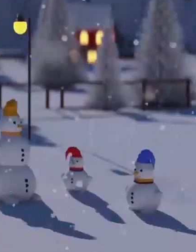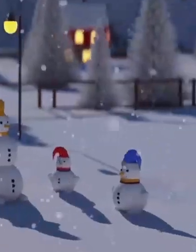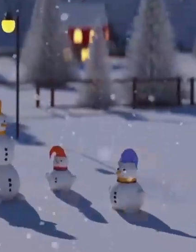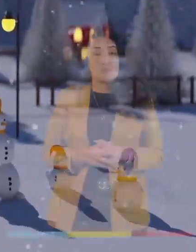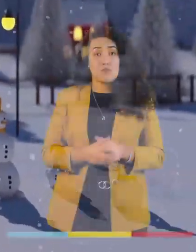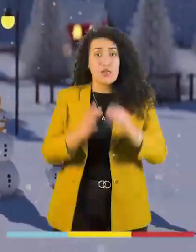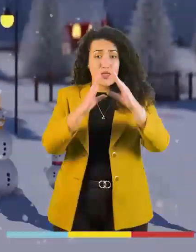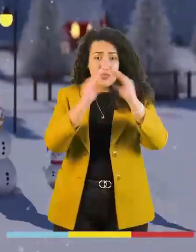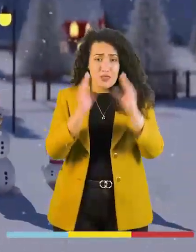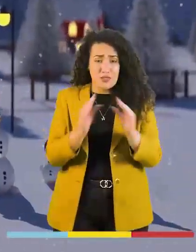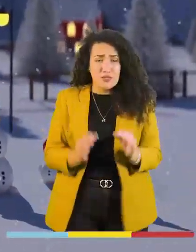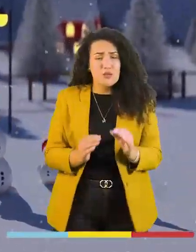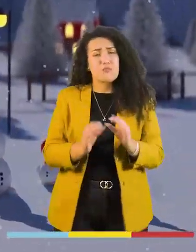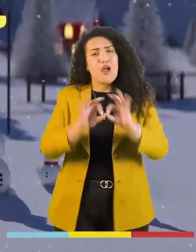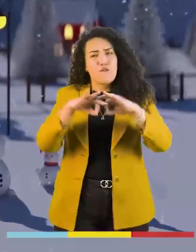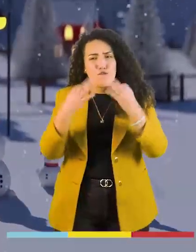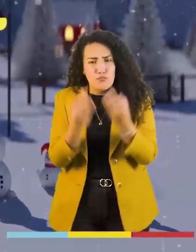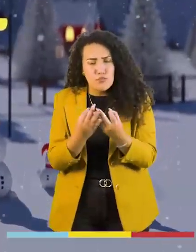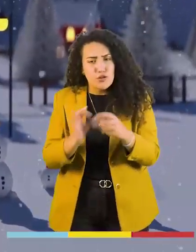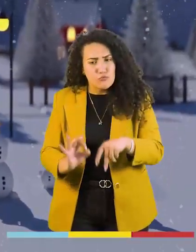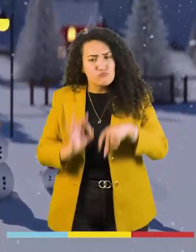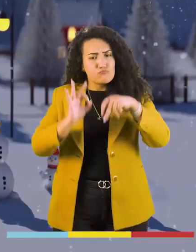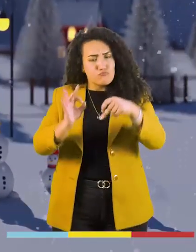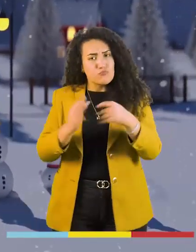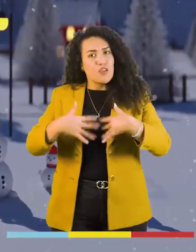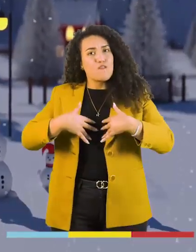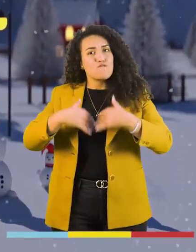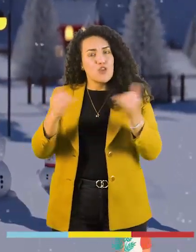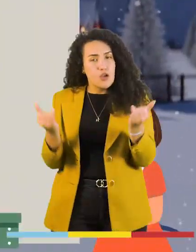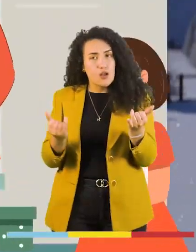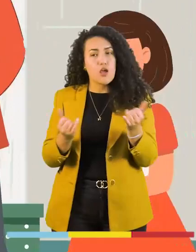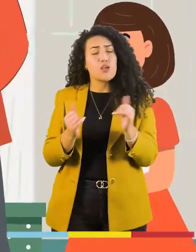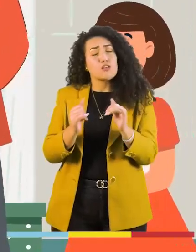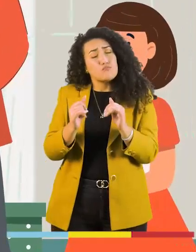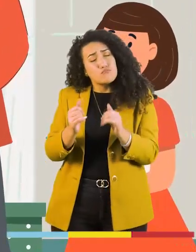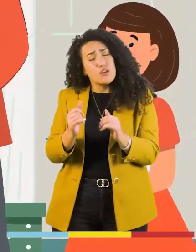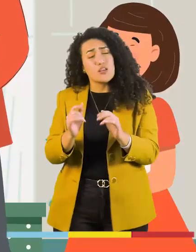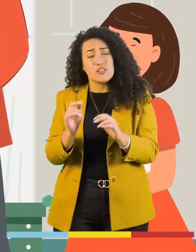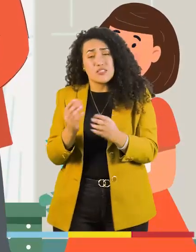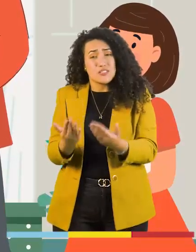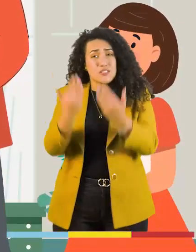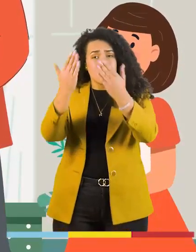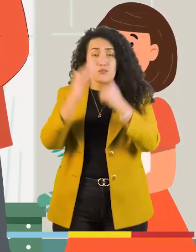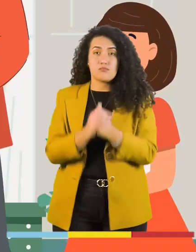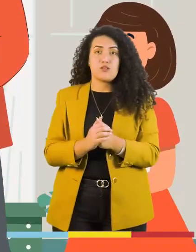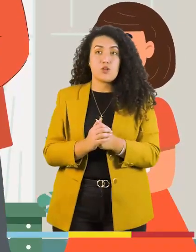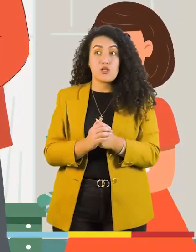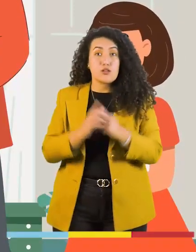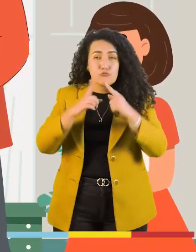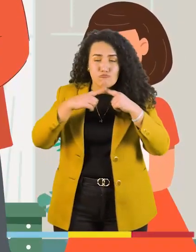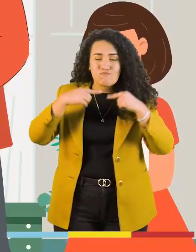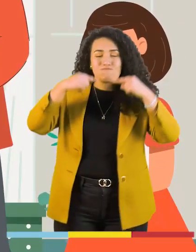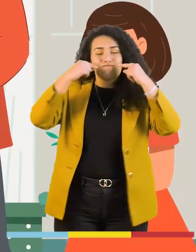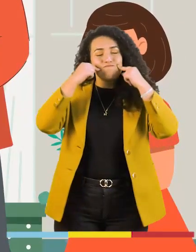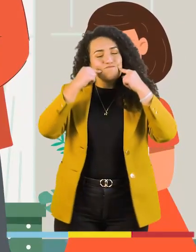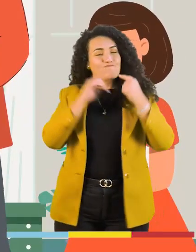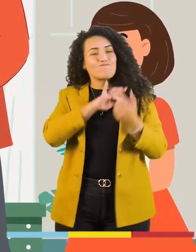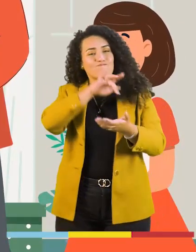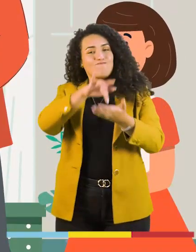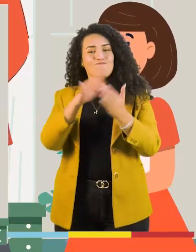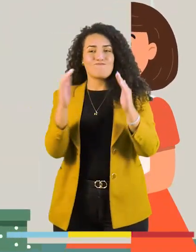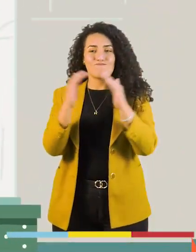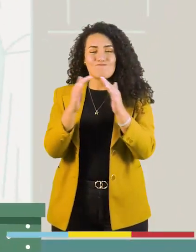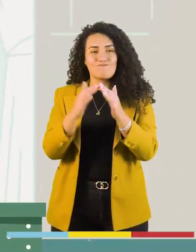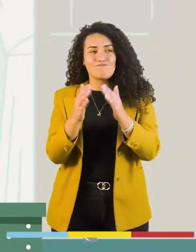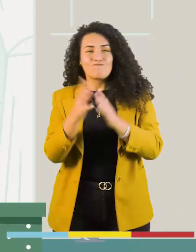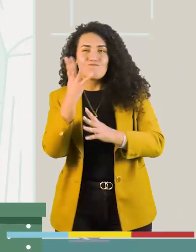En estas festividades de fin de año, tu familia, tu bienestar y tu alegría lo valen todo. Por ello, es esencial regresar con la misma